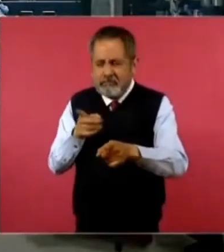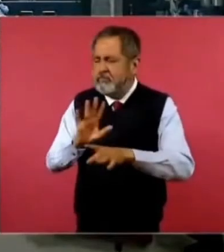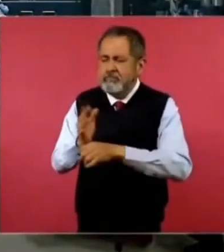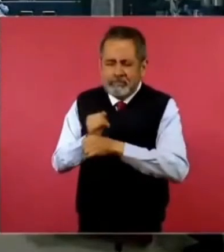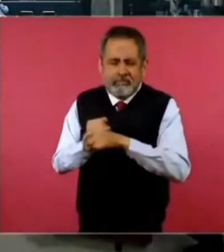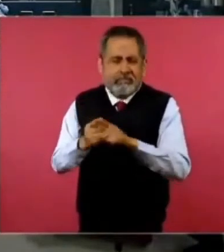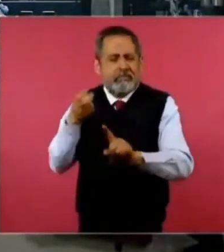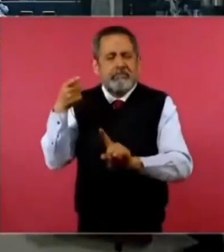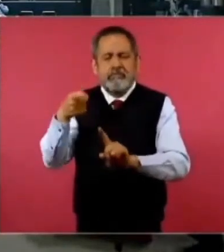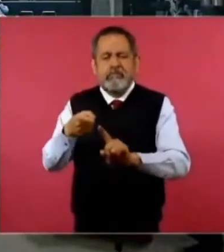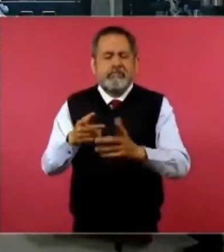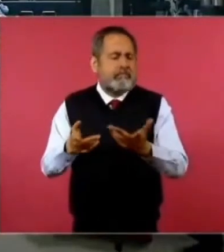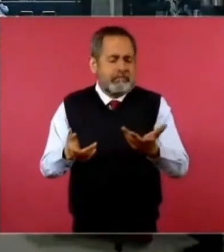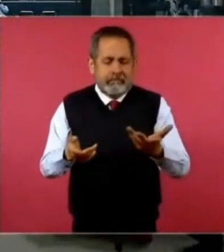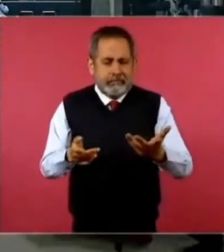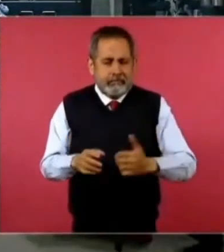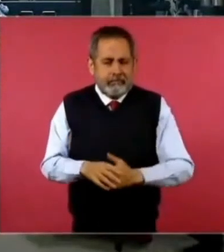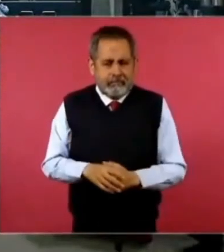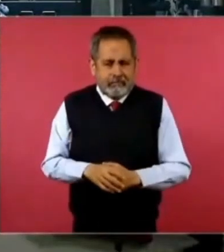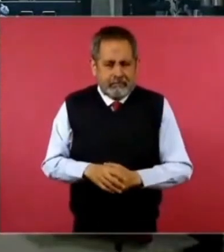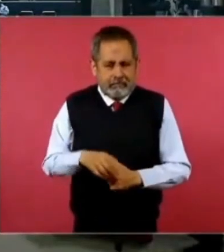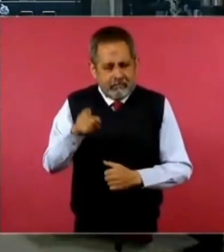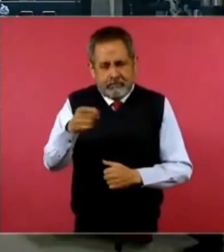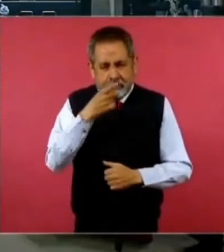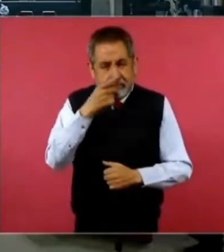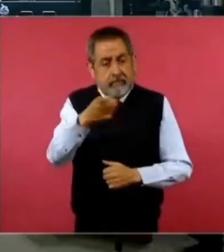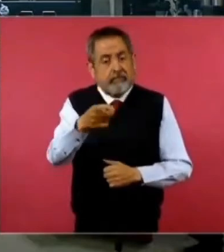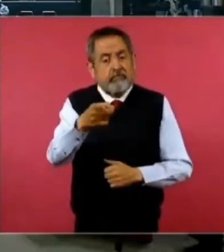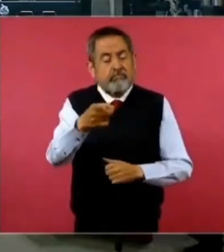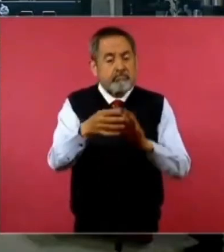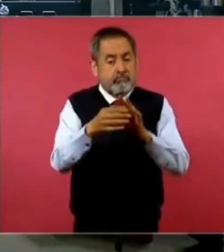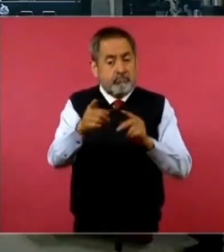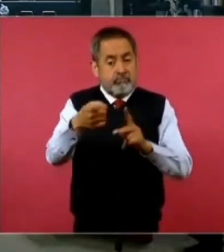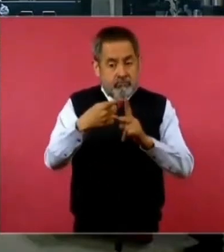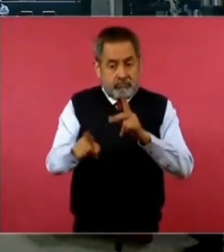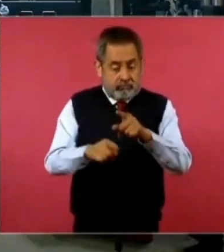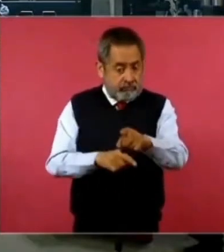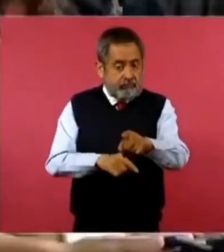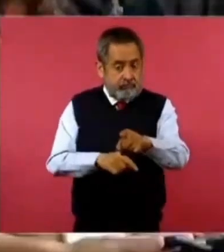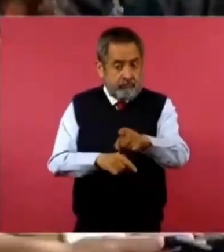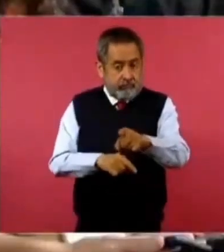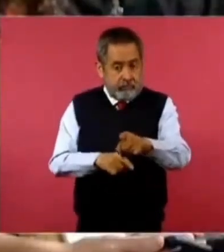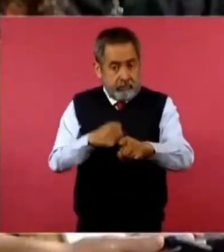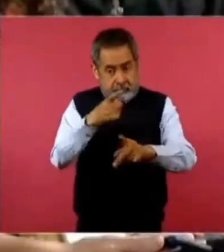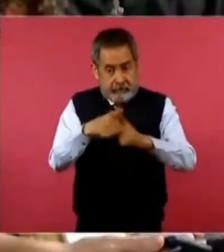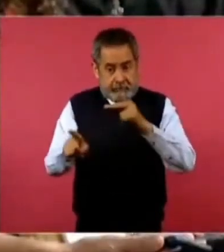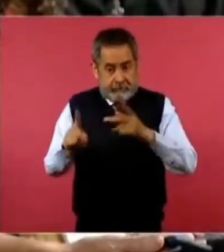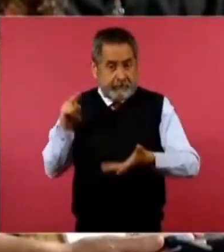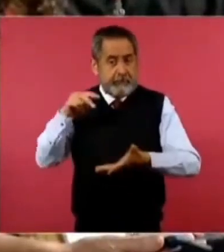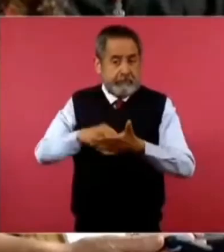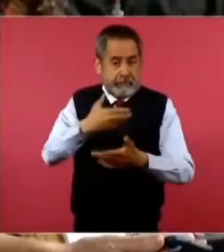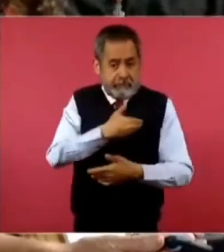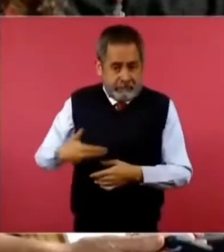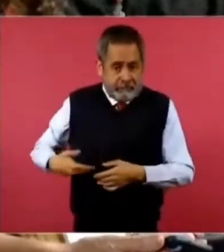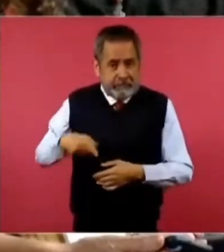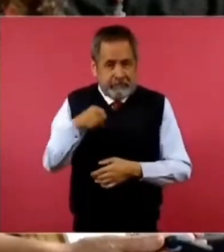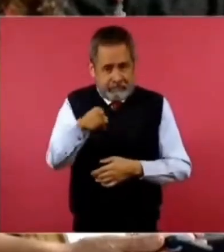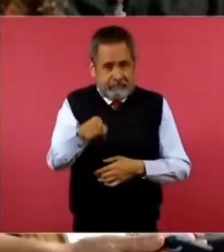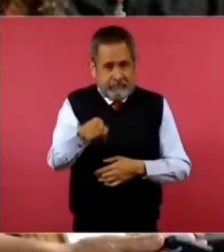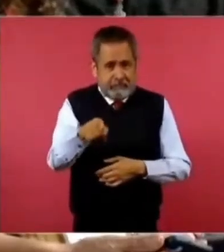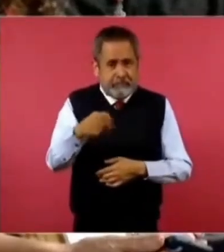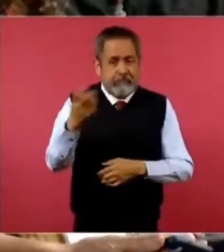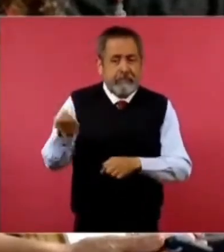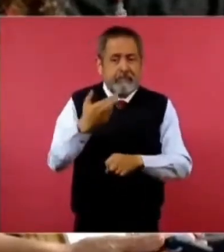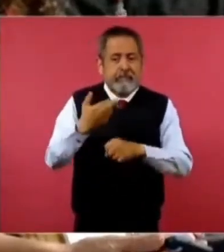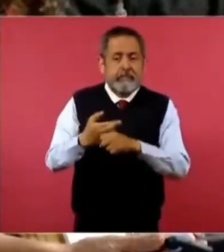punto, presidente, mire, cuando usted entró, solo cuando usted entró, la Secretaría